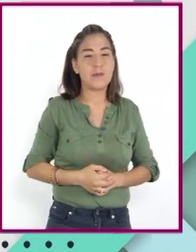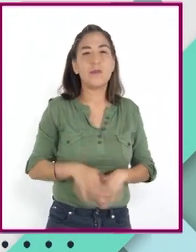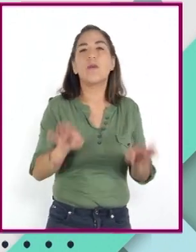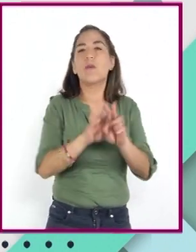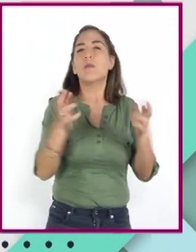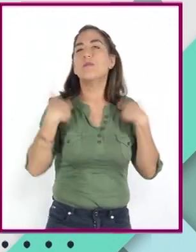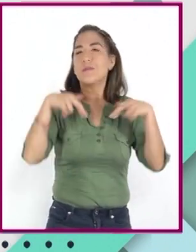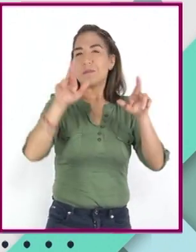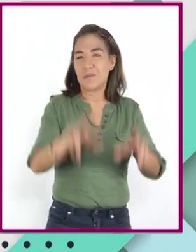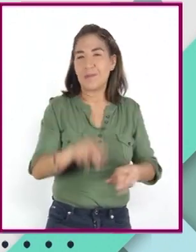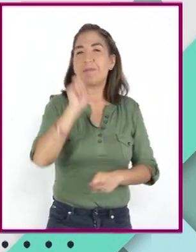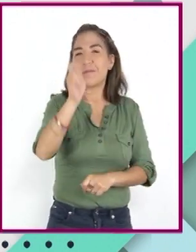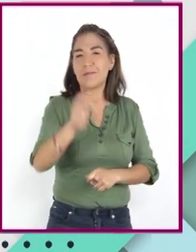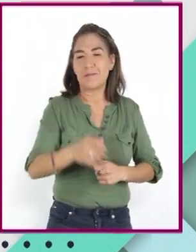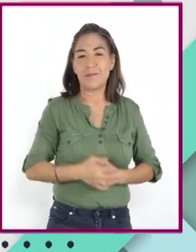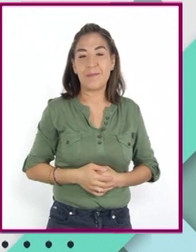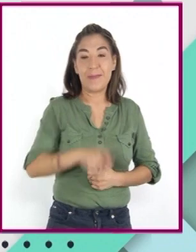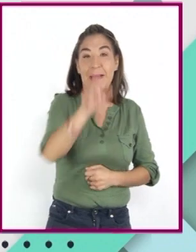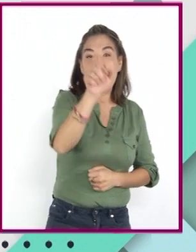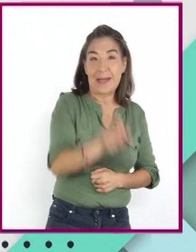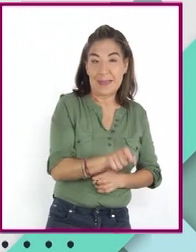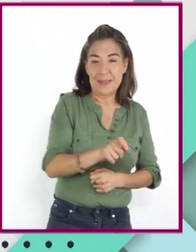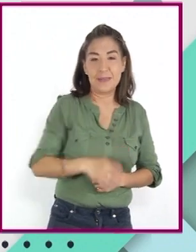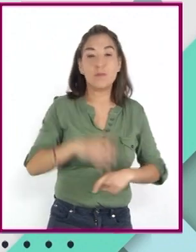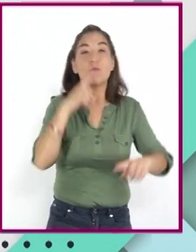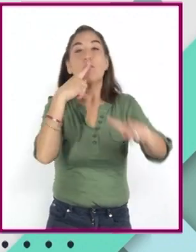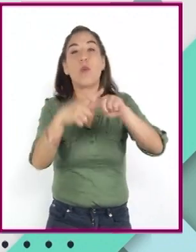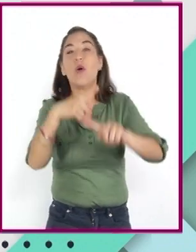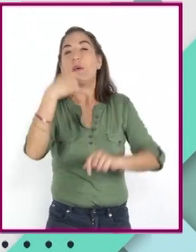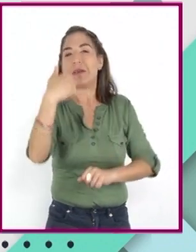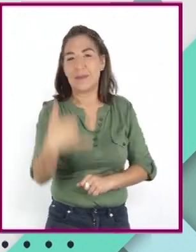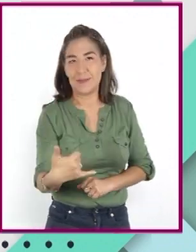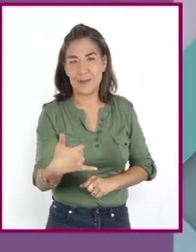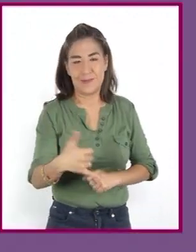expresión algebraica queda como X por Y.